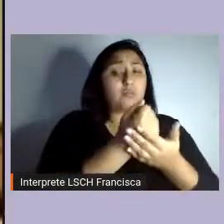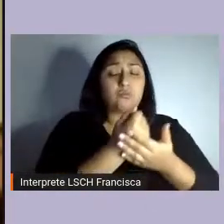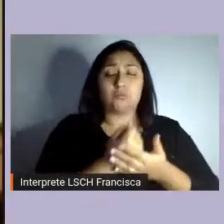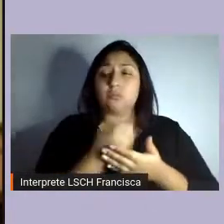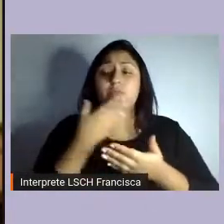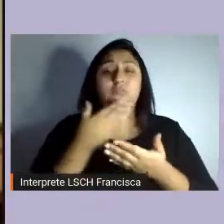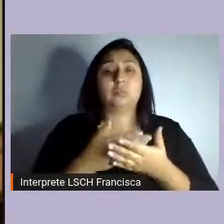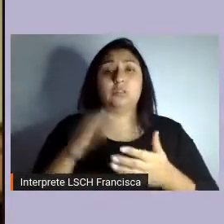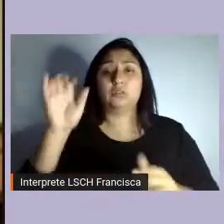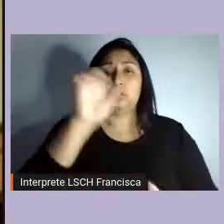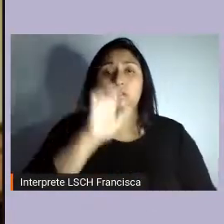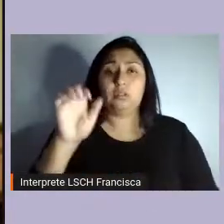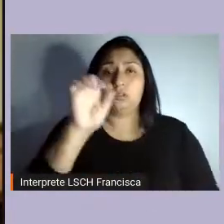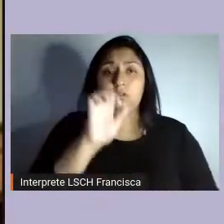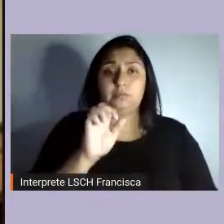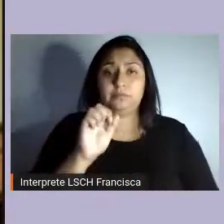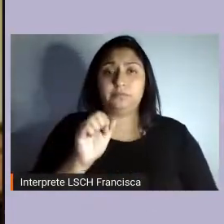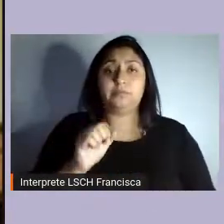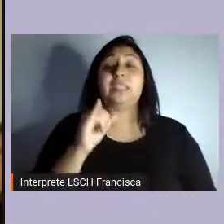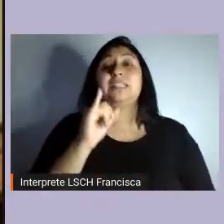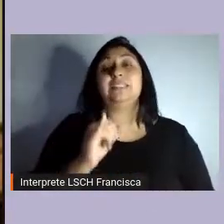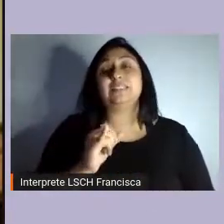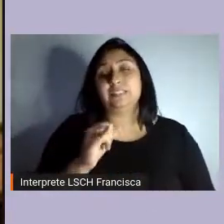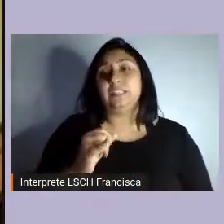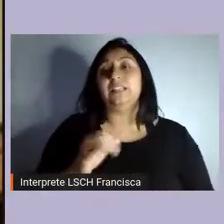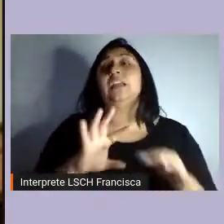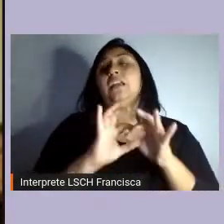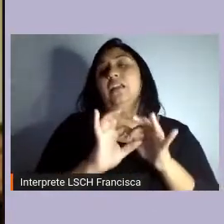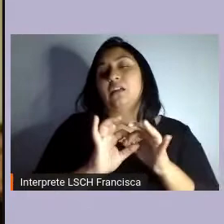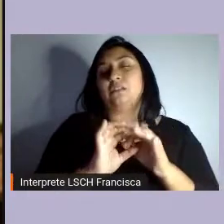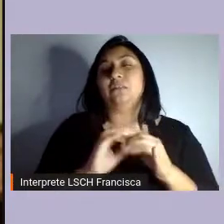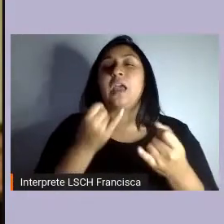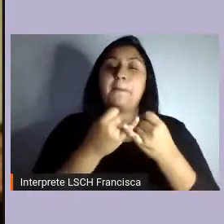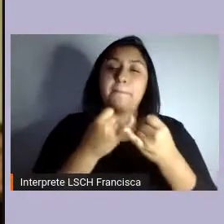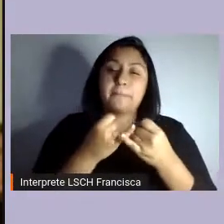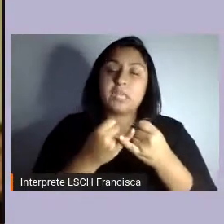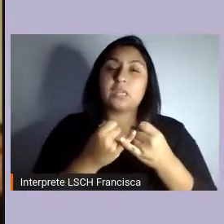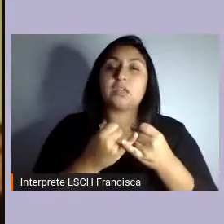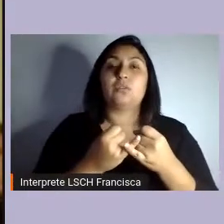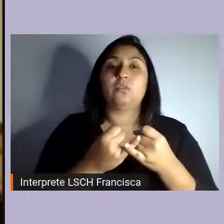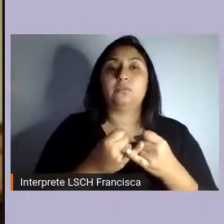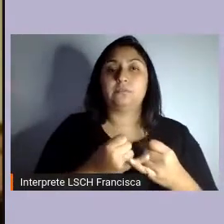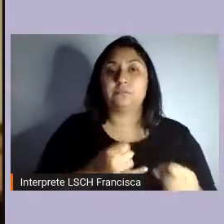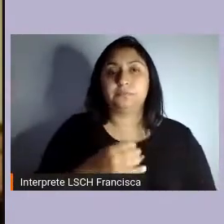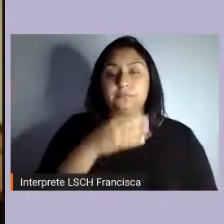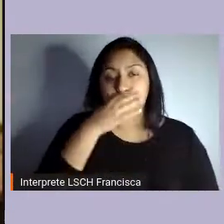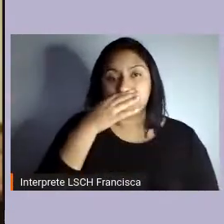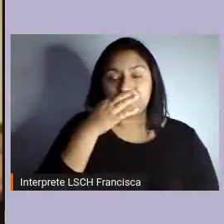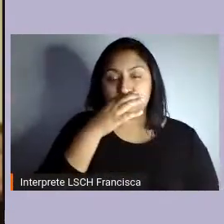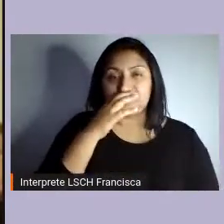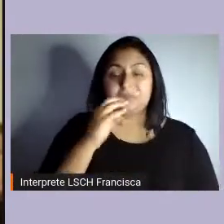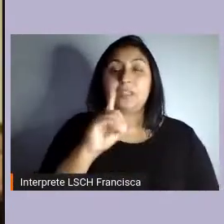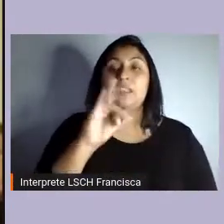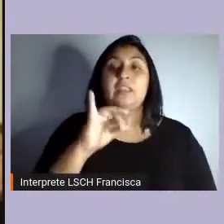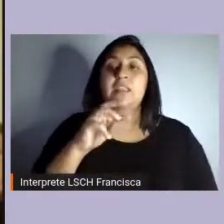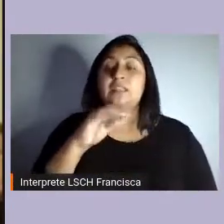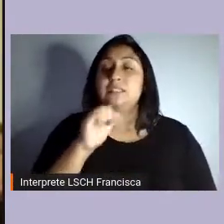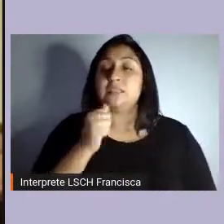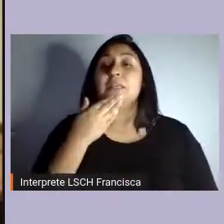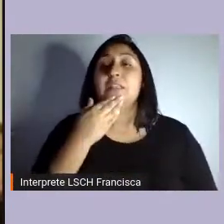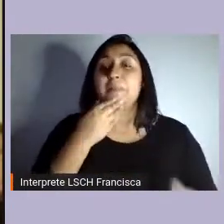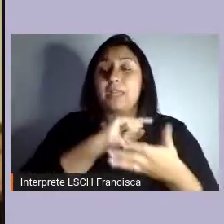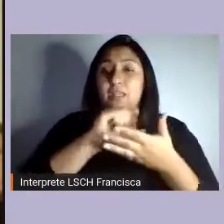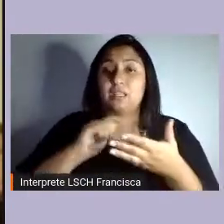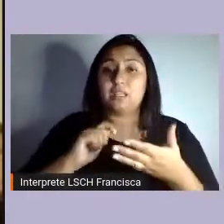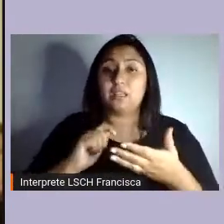y favorece sí a los amigos que le dan amparo, ¿cierto? Y dice ella, esta décima también la escribo para agradecerle a estos amigos que me dieron tanto